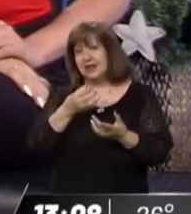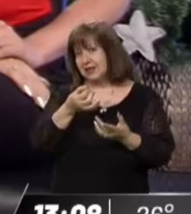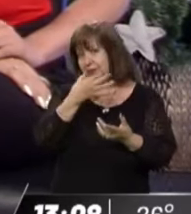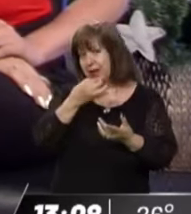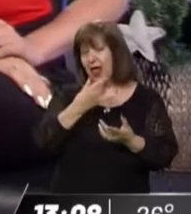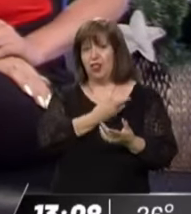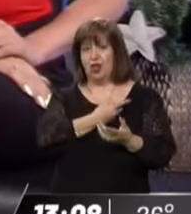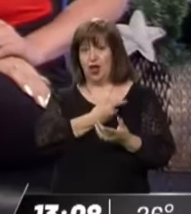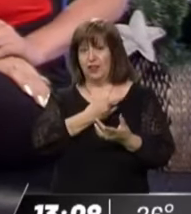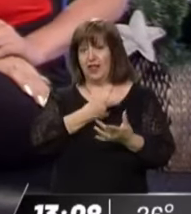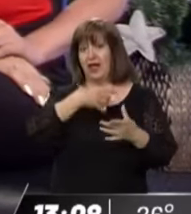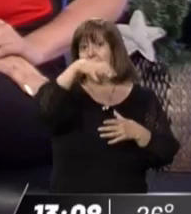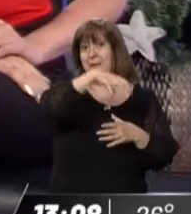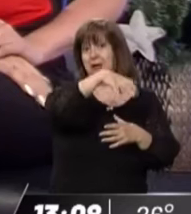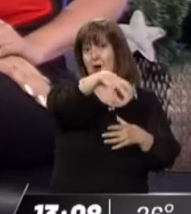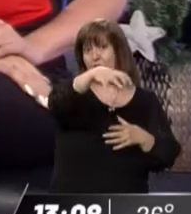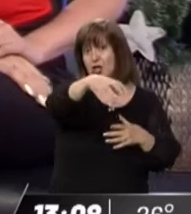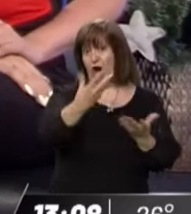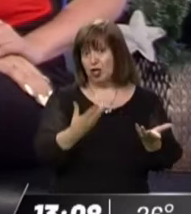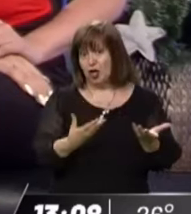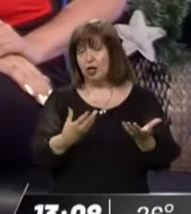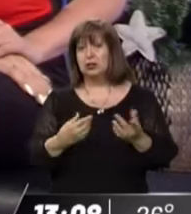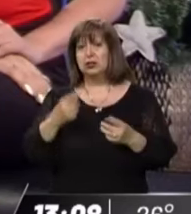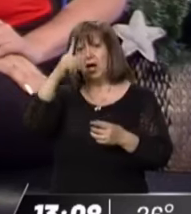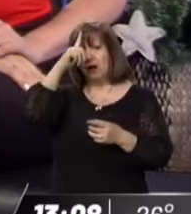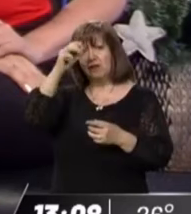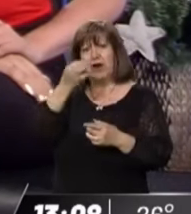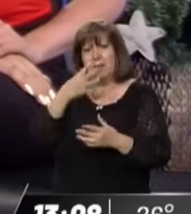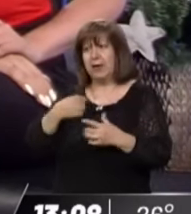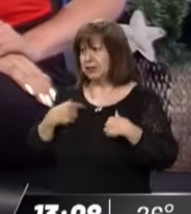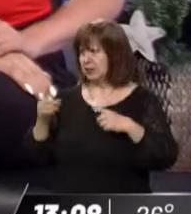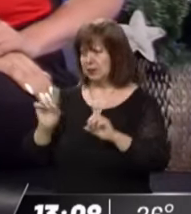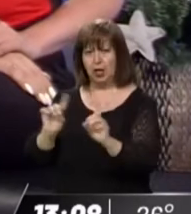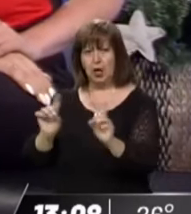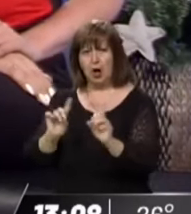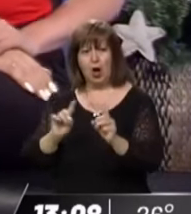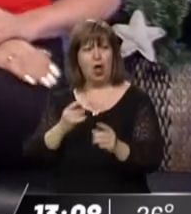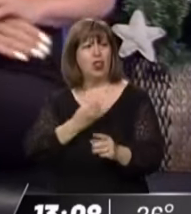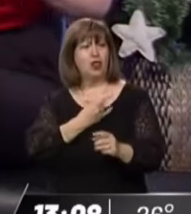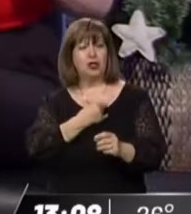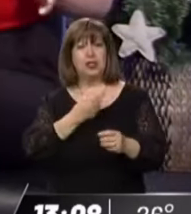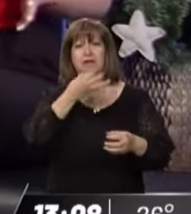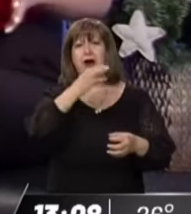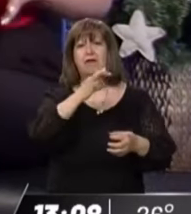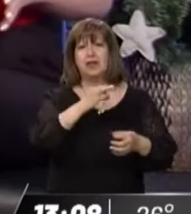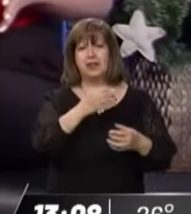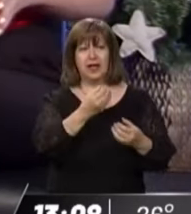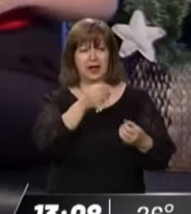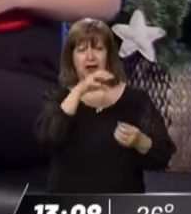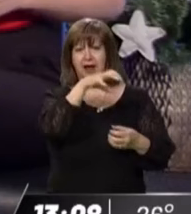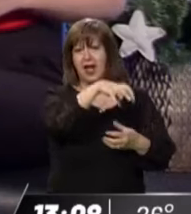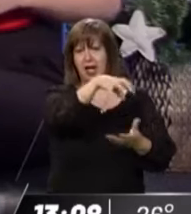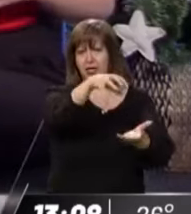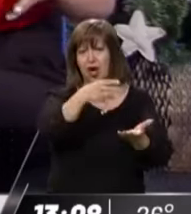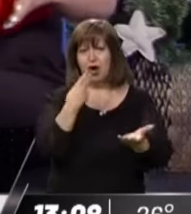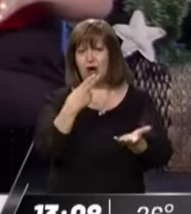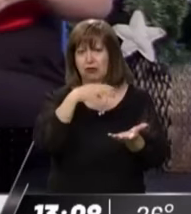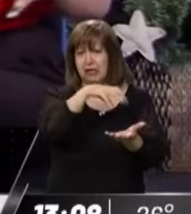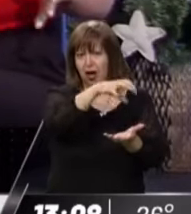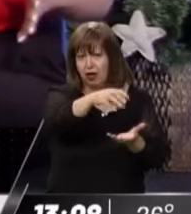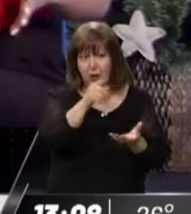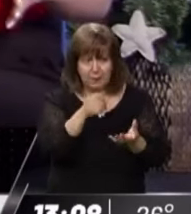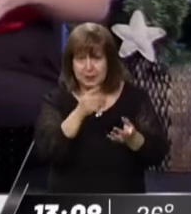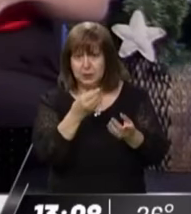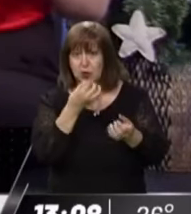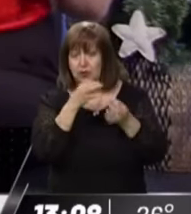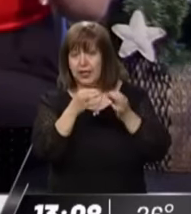en kioscos claro es En lo cual no están de acuerdo con lo que se ha postulado dentro del dnu y es por eso que pararon en gran parte